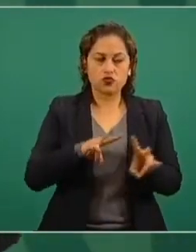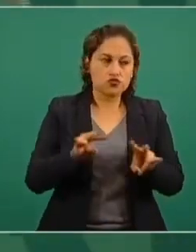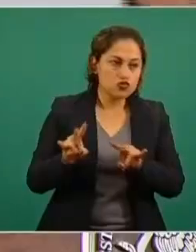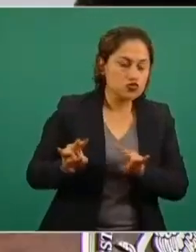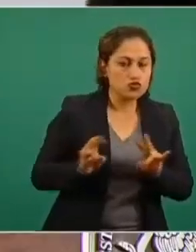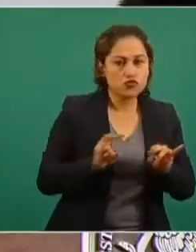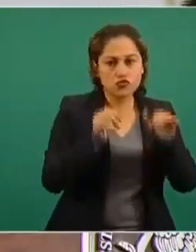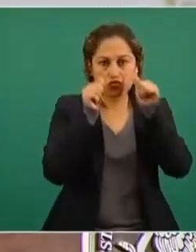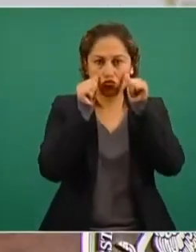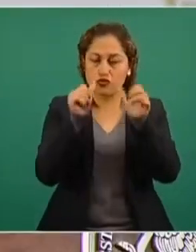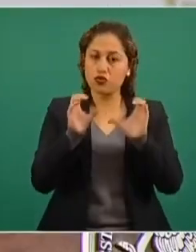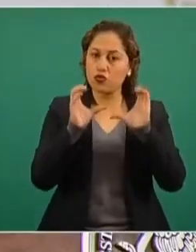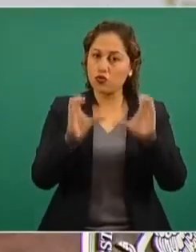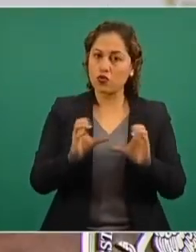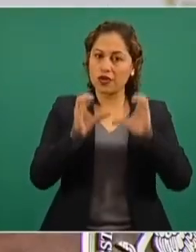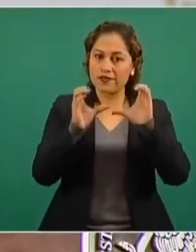un